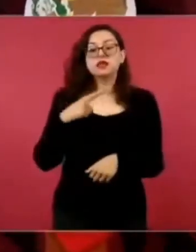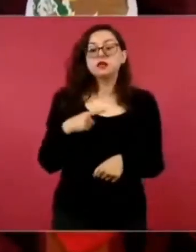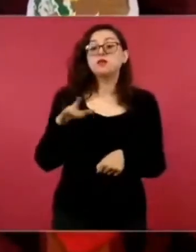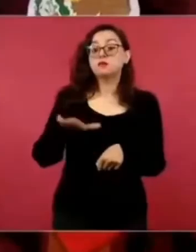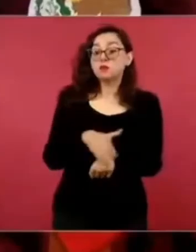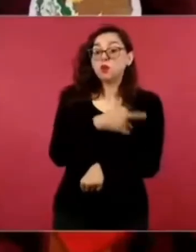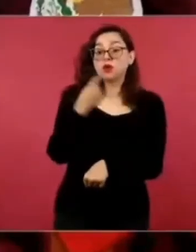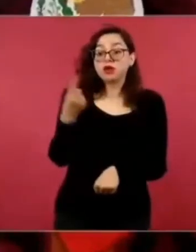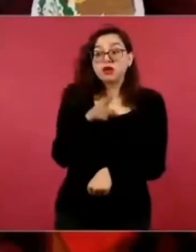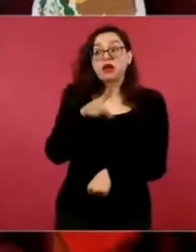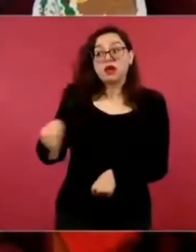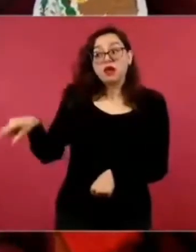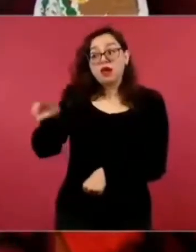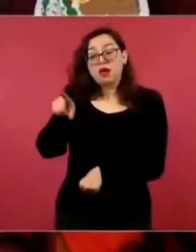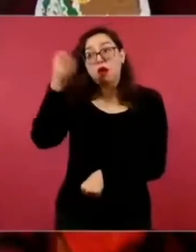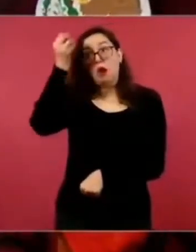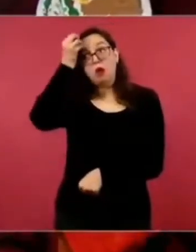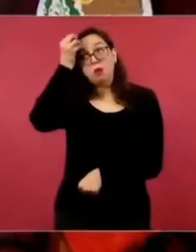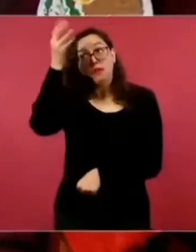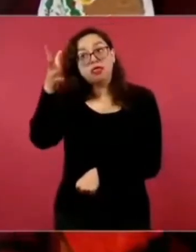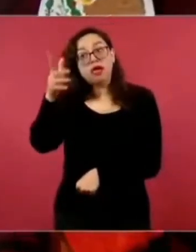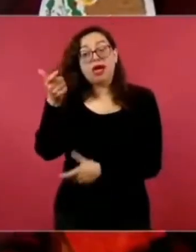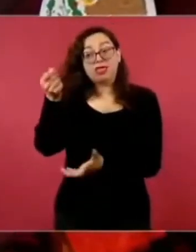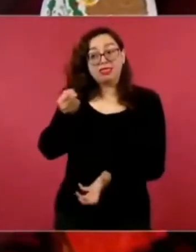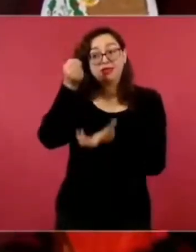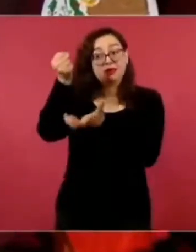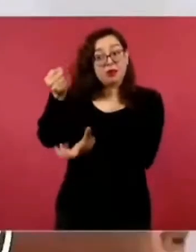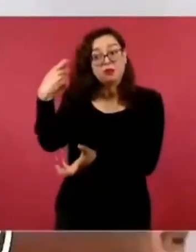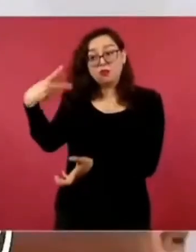pueblo. El presupuesto,